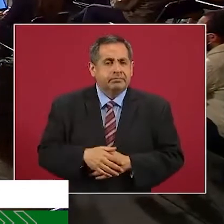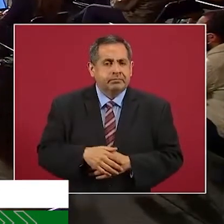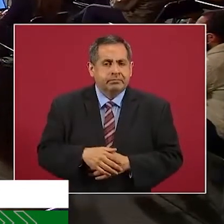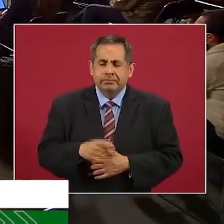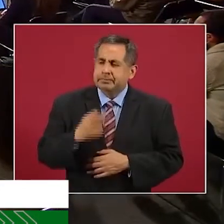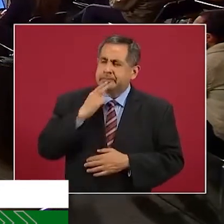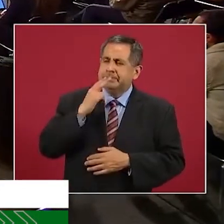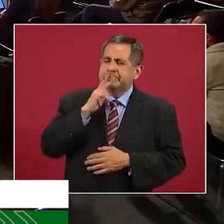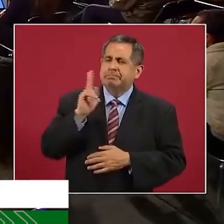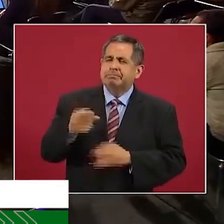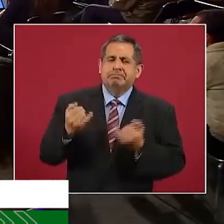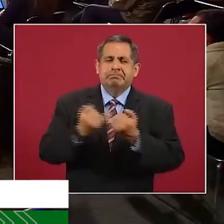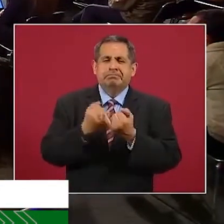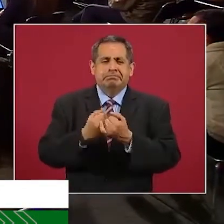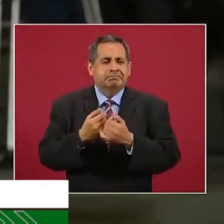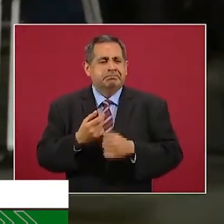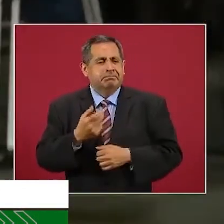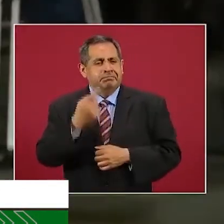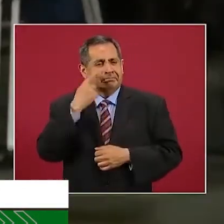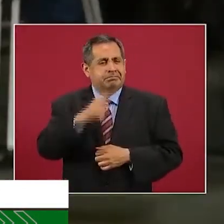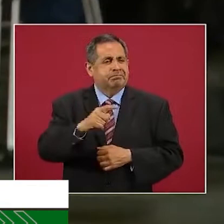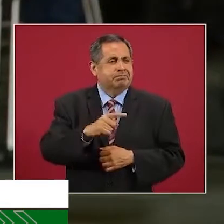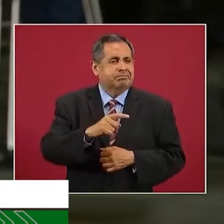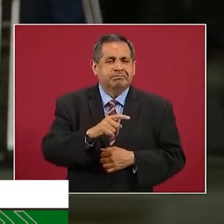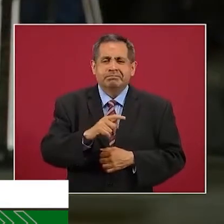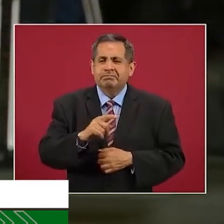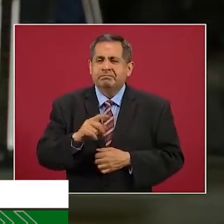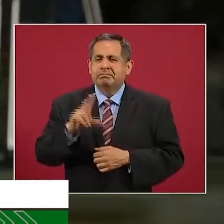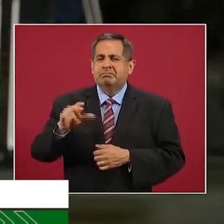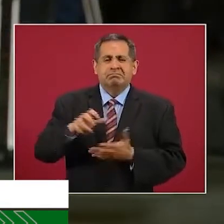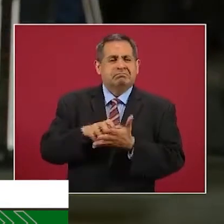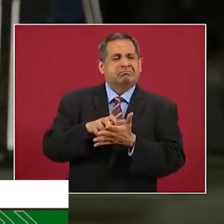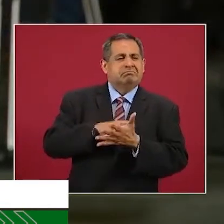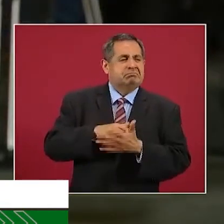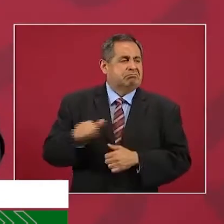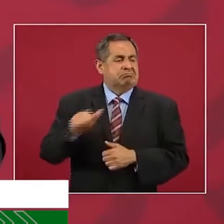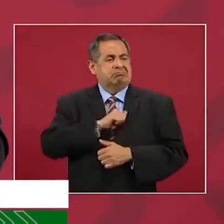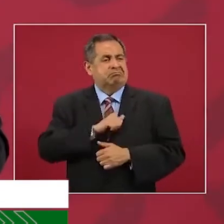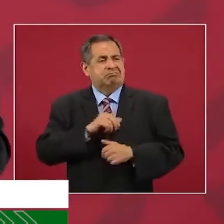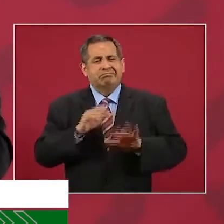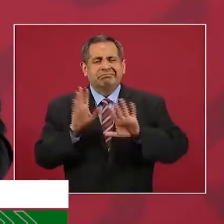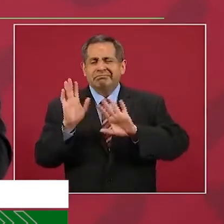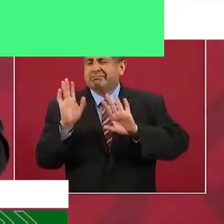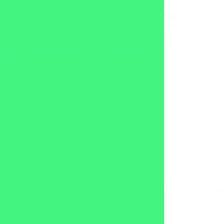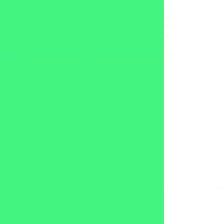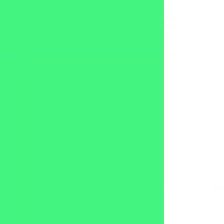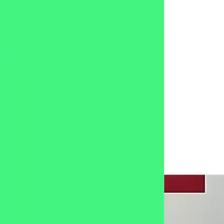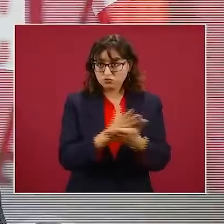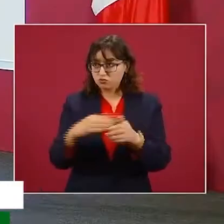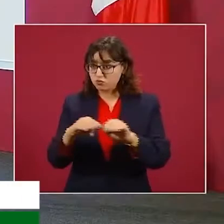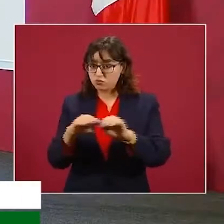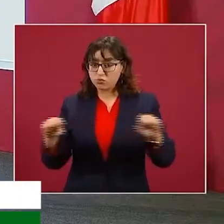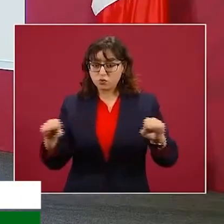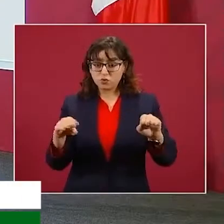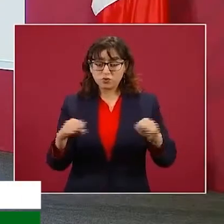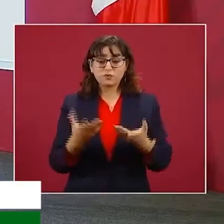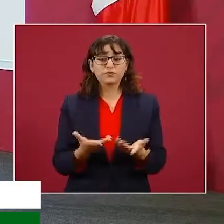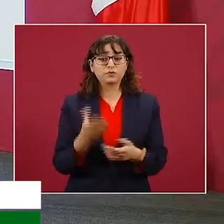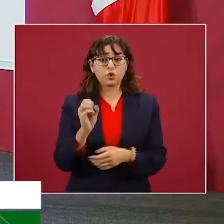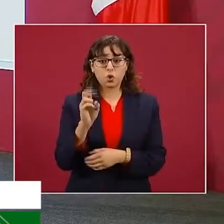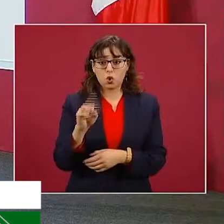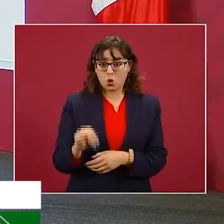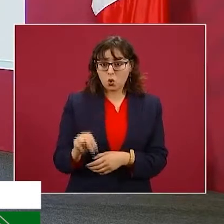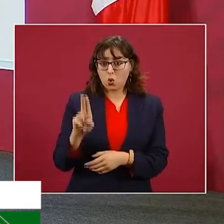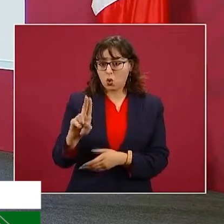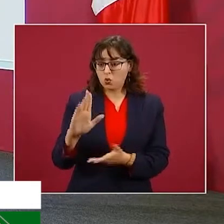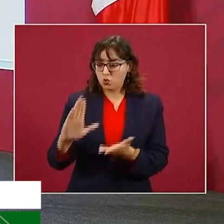vacuna contra la mezquindad y la calumnia. No nos distraemos. El secretario de